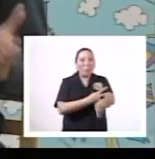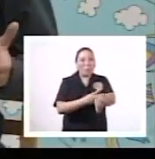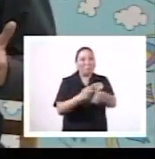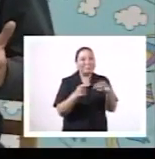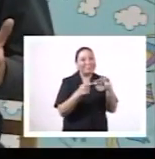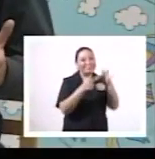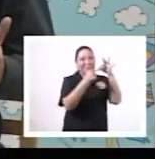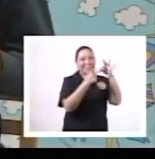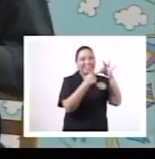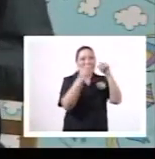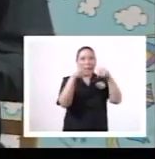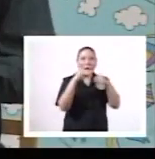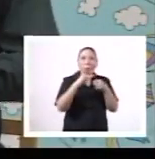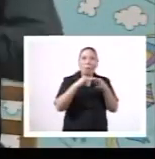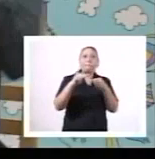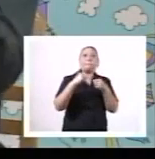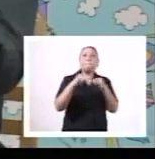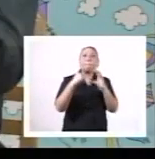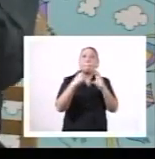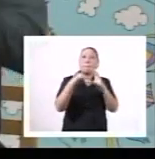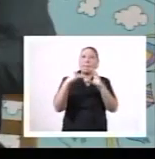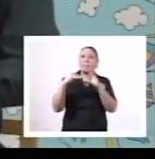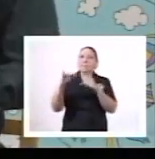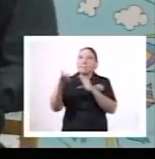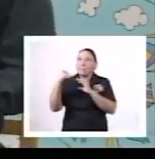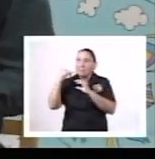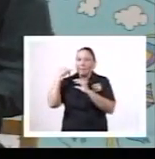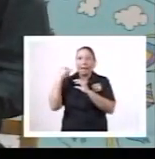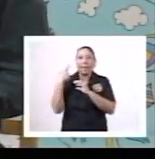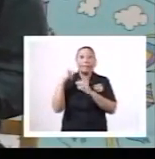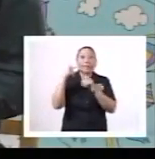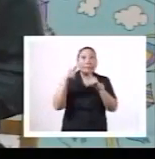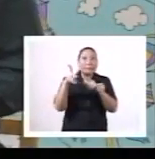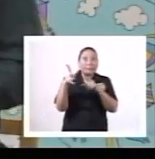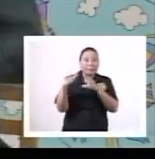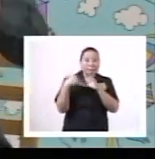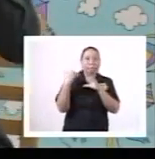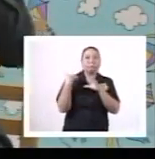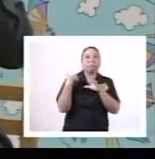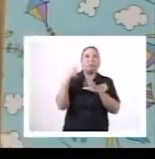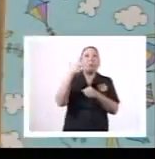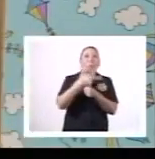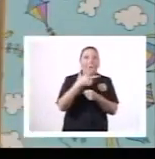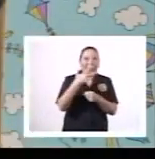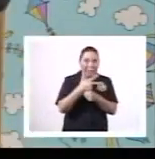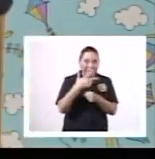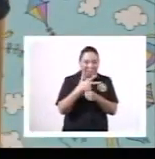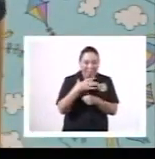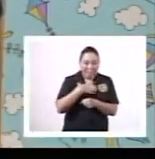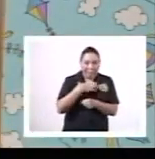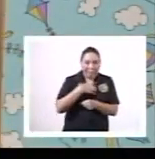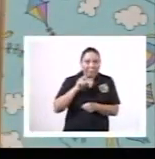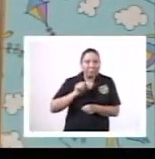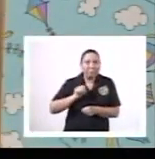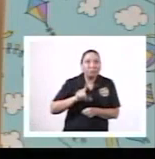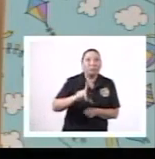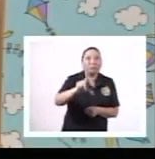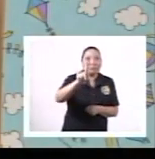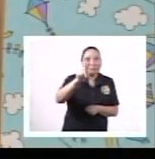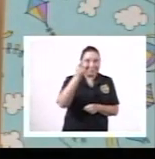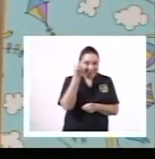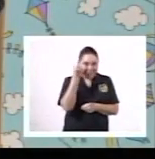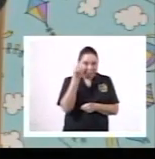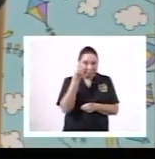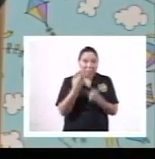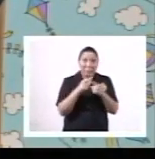un mensaje. Un mensaje y una tradición guatemalteca. Pero antes de ir con